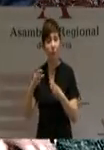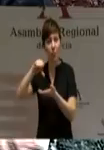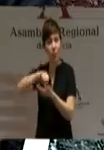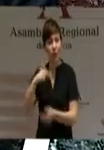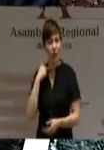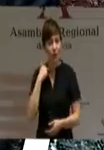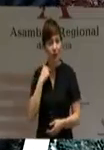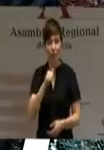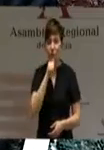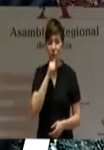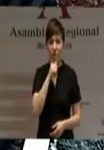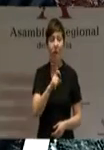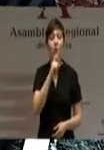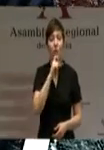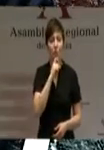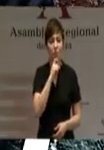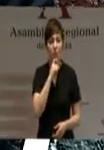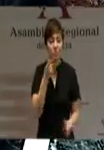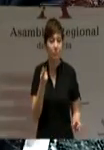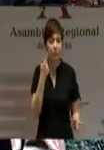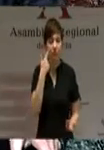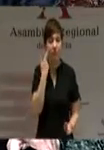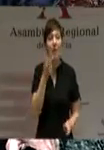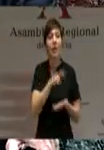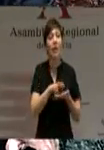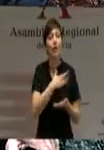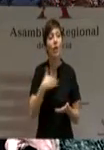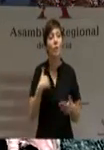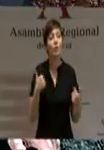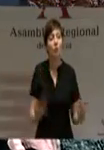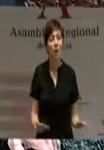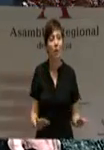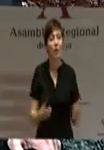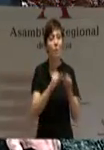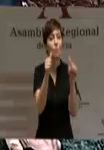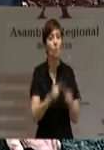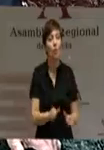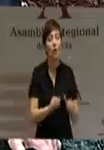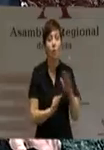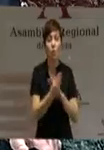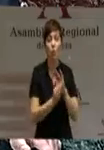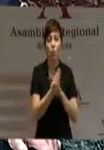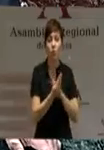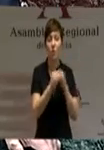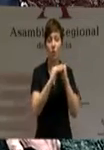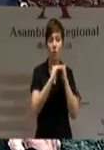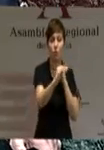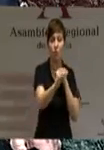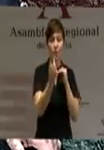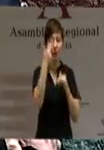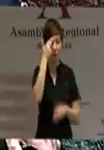resiente. ¿Qué región queremos, señor Garre? ¿Qué modelo productivo estable, sostenible y